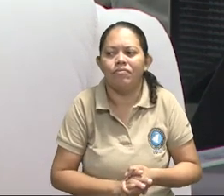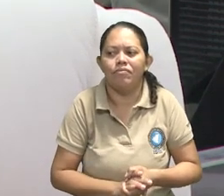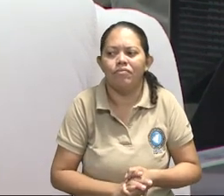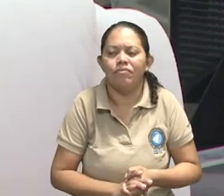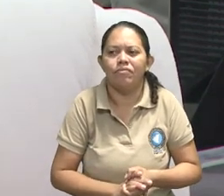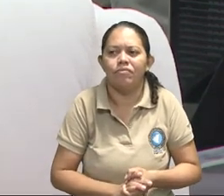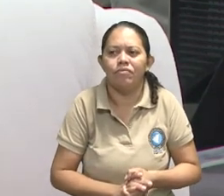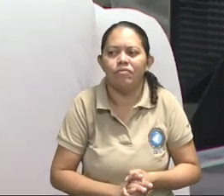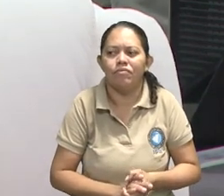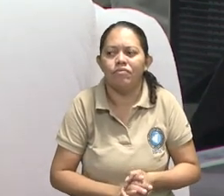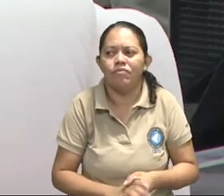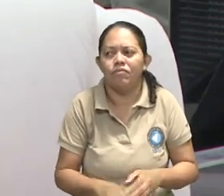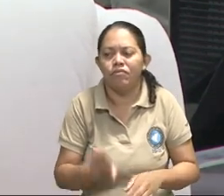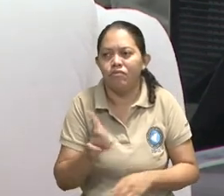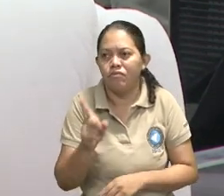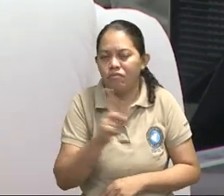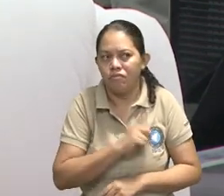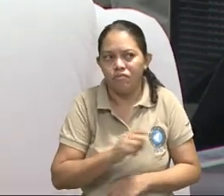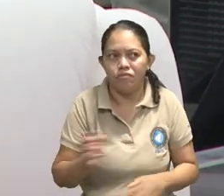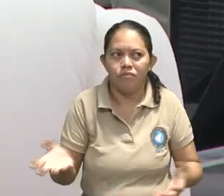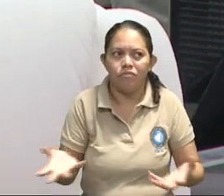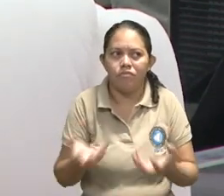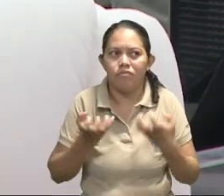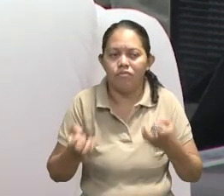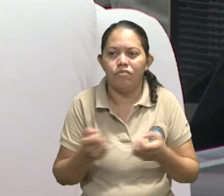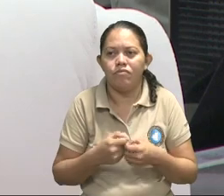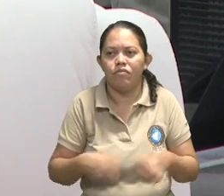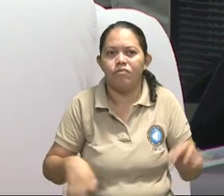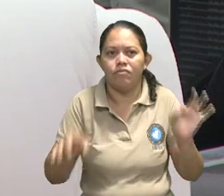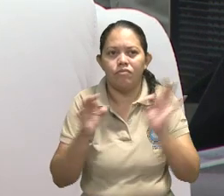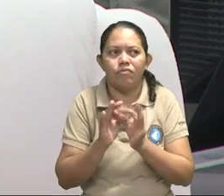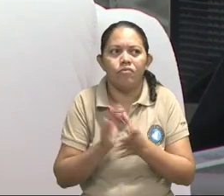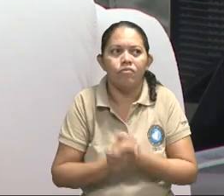Obviamente, eso no le quita la